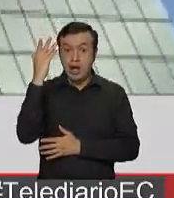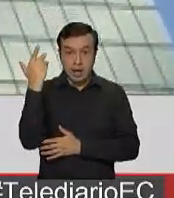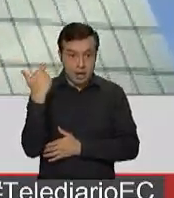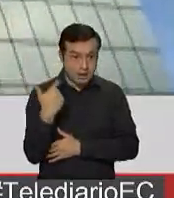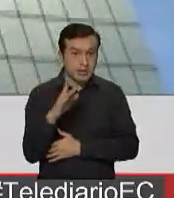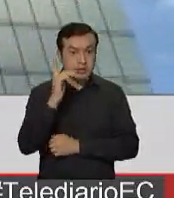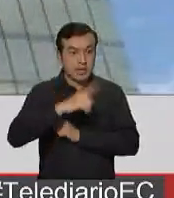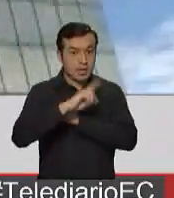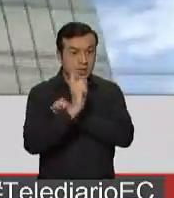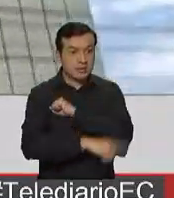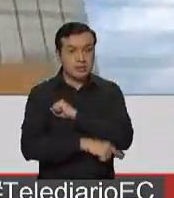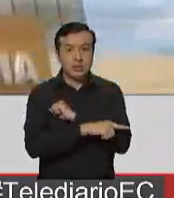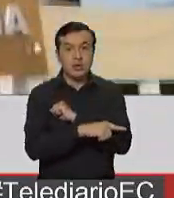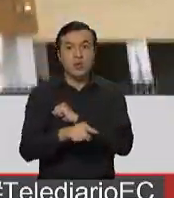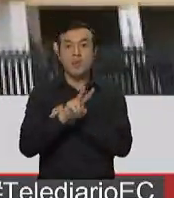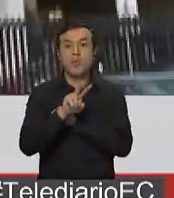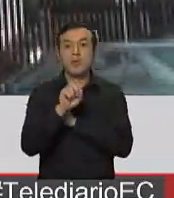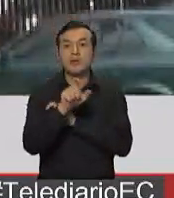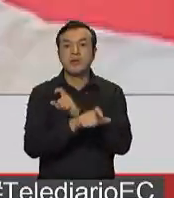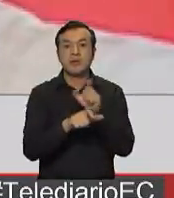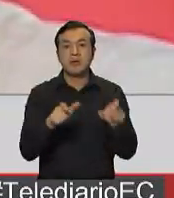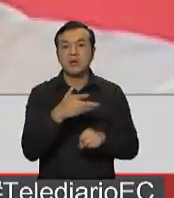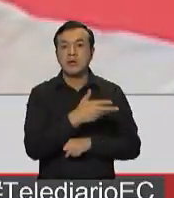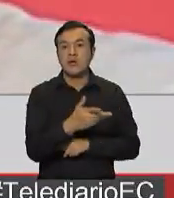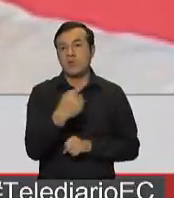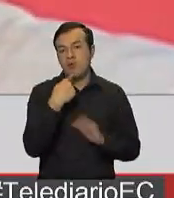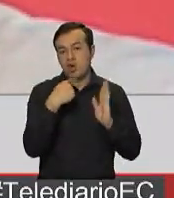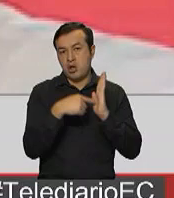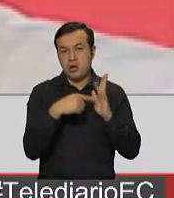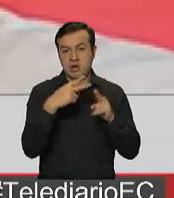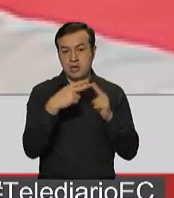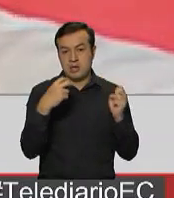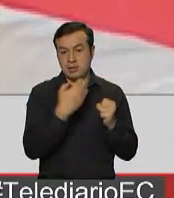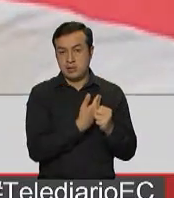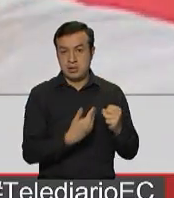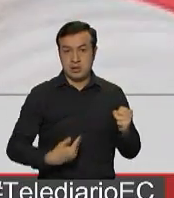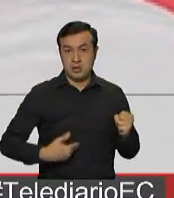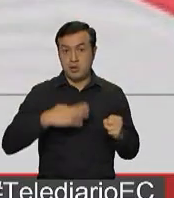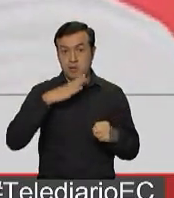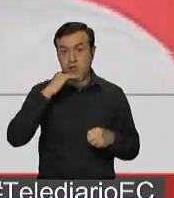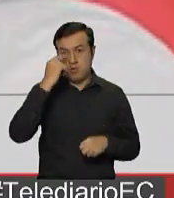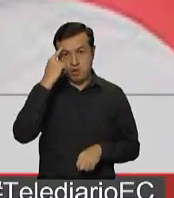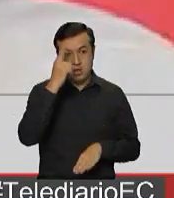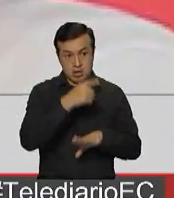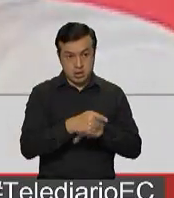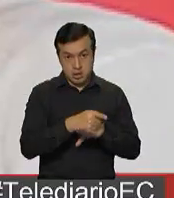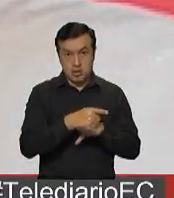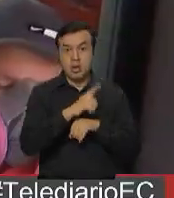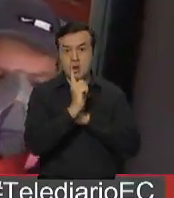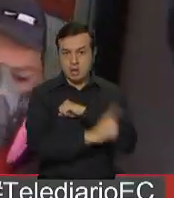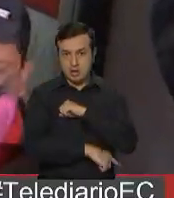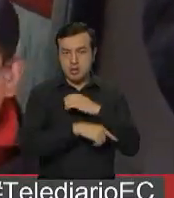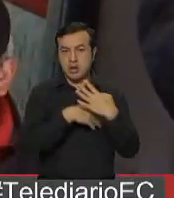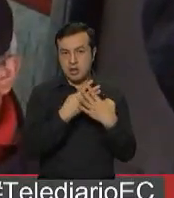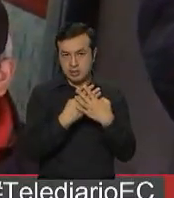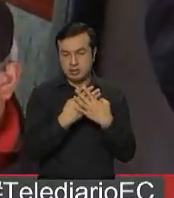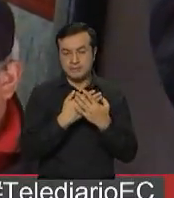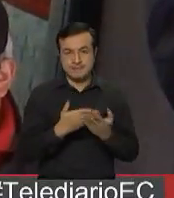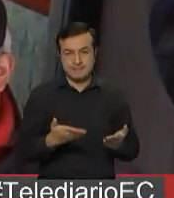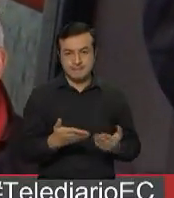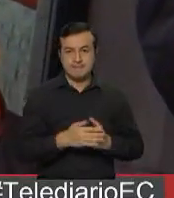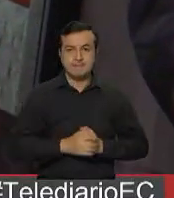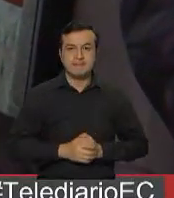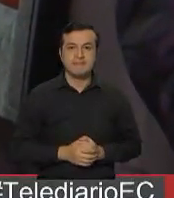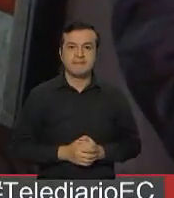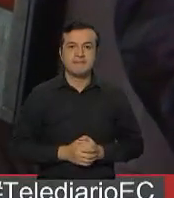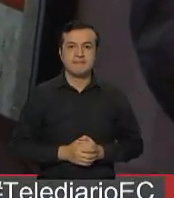como culpables a 20 procesados, entre ellos al expresidente Rafael Correa y a varios de sus excolaboradores. Eduardo Córdoba, Ecuador